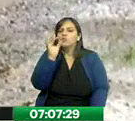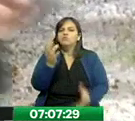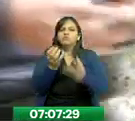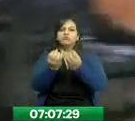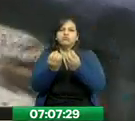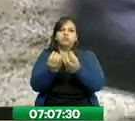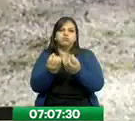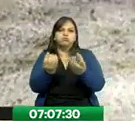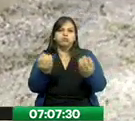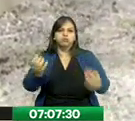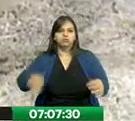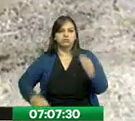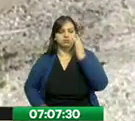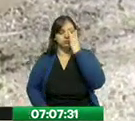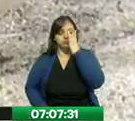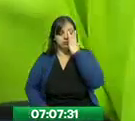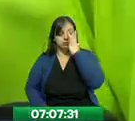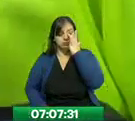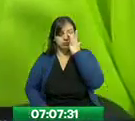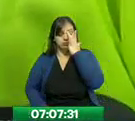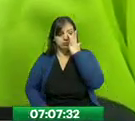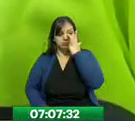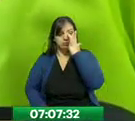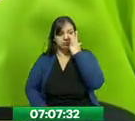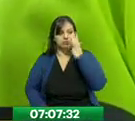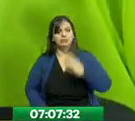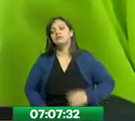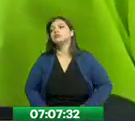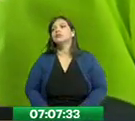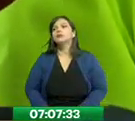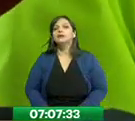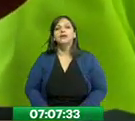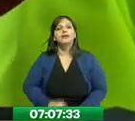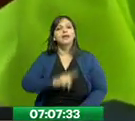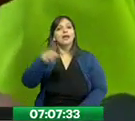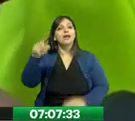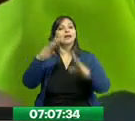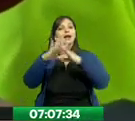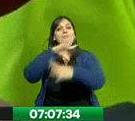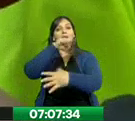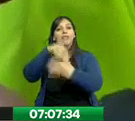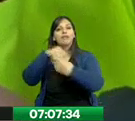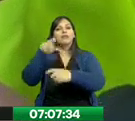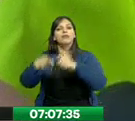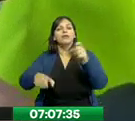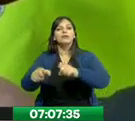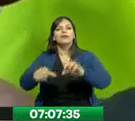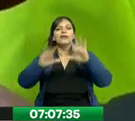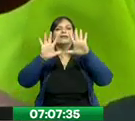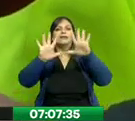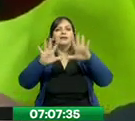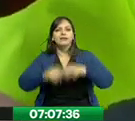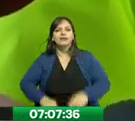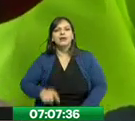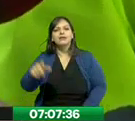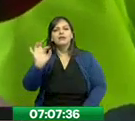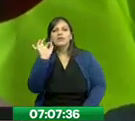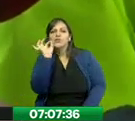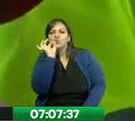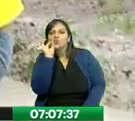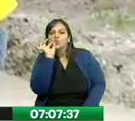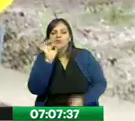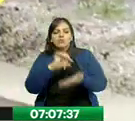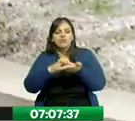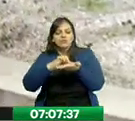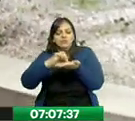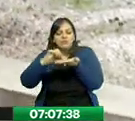venta y consumo de drogas. Se encontraron 10 personas en el interior del domicilio, las mismas que estaban consumiendo la sustancia